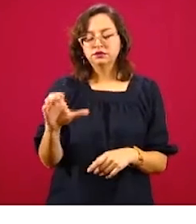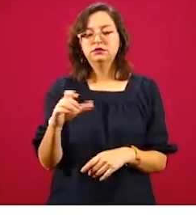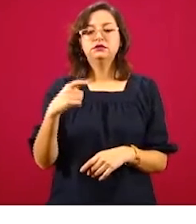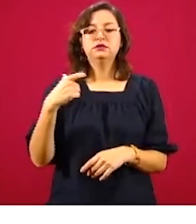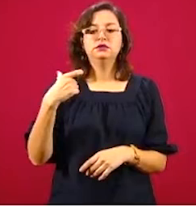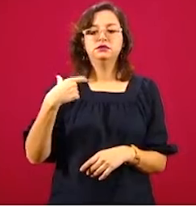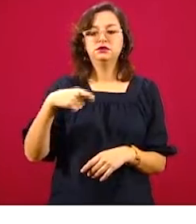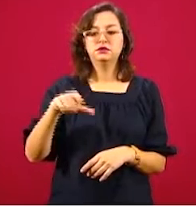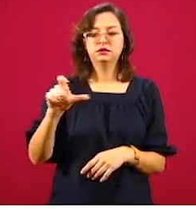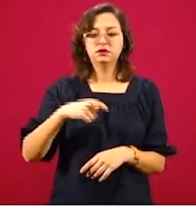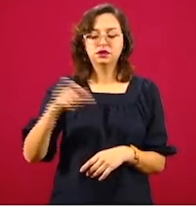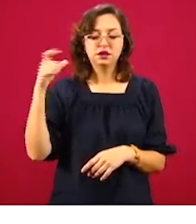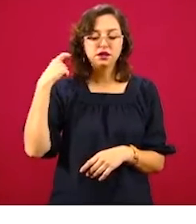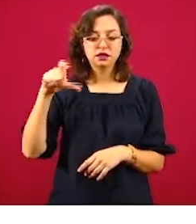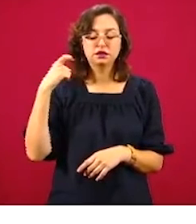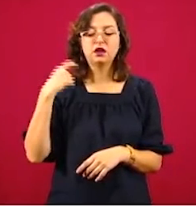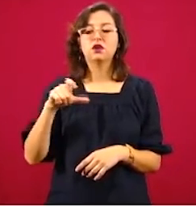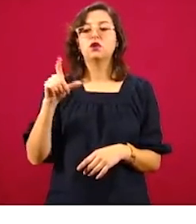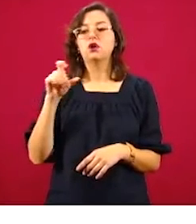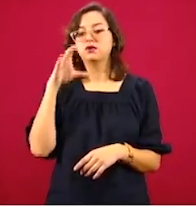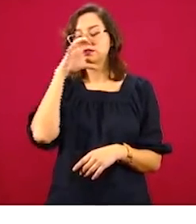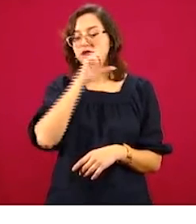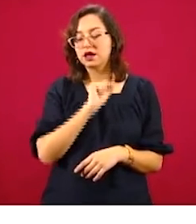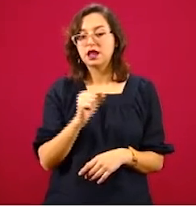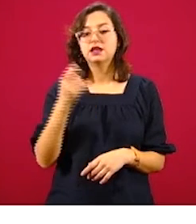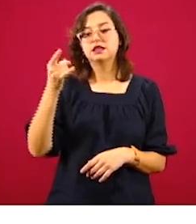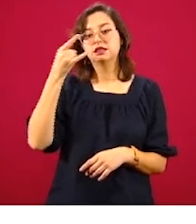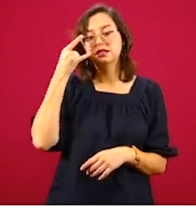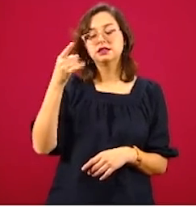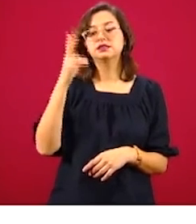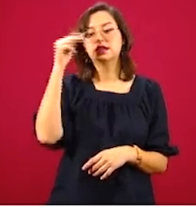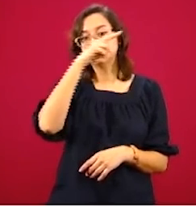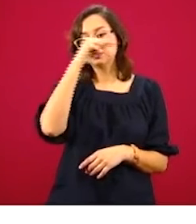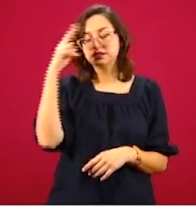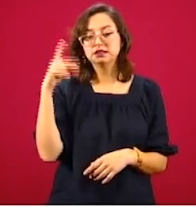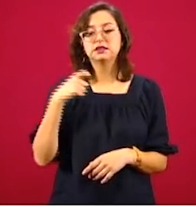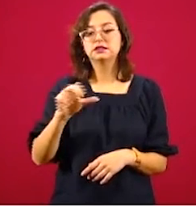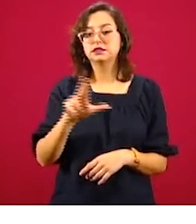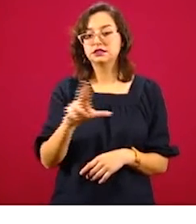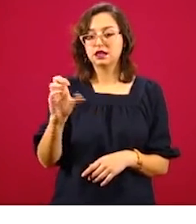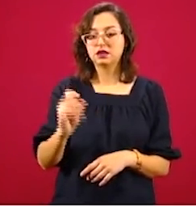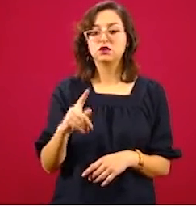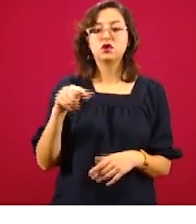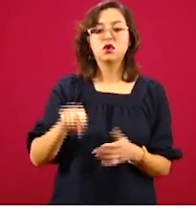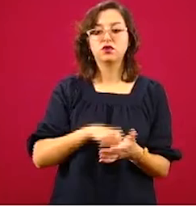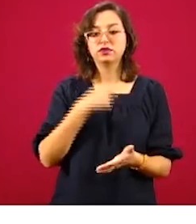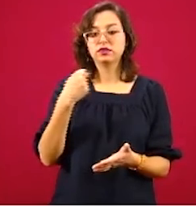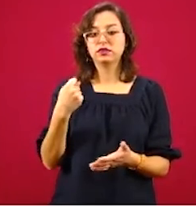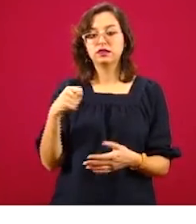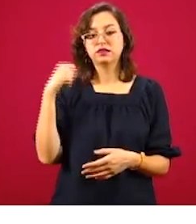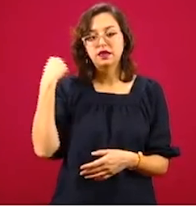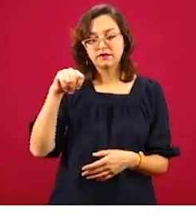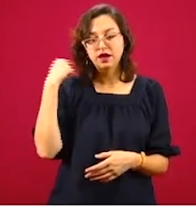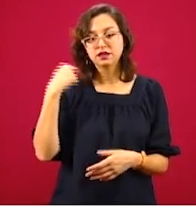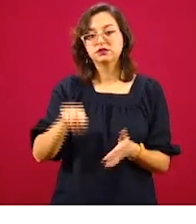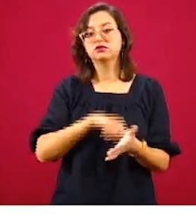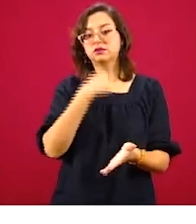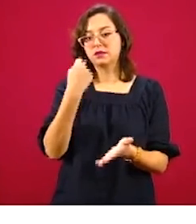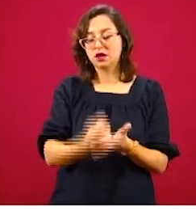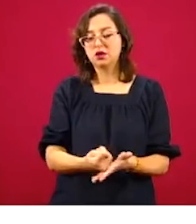aguascalientes yucatán campeche zacatecas nayarit quintana roo tabasco tamaulipas tamaulipas